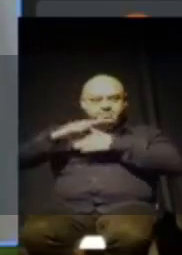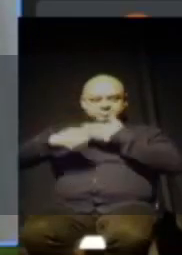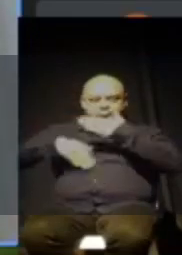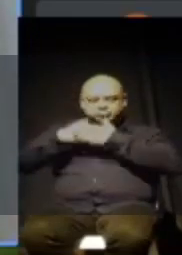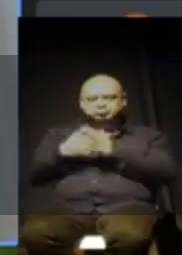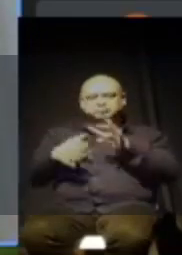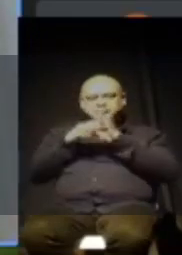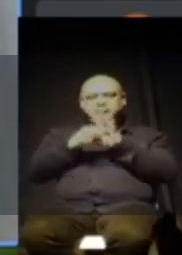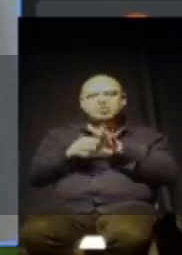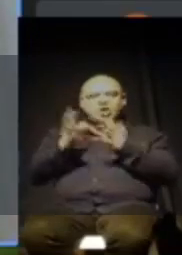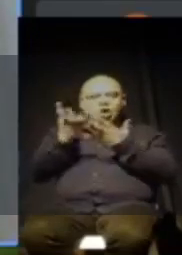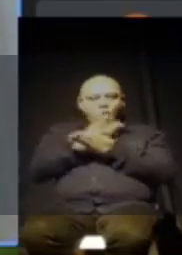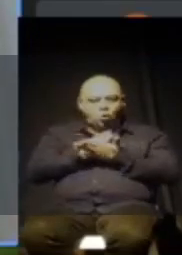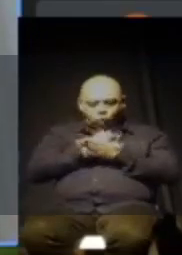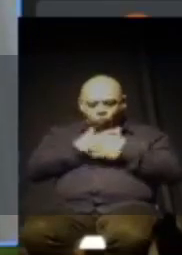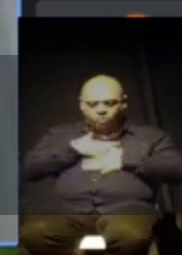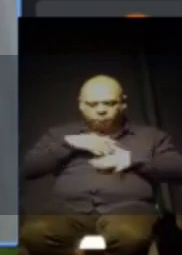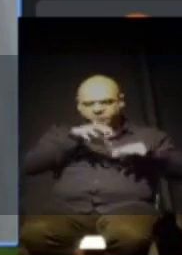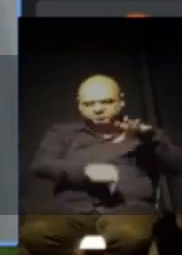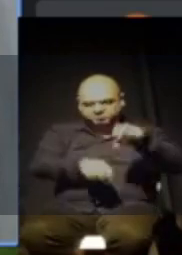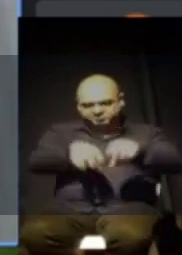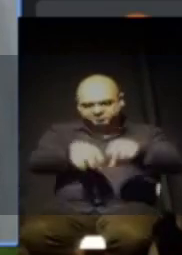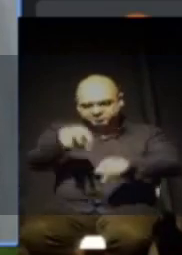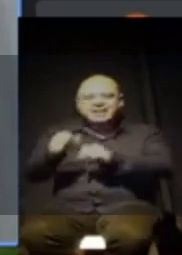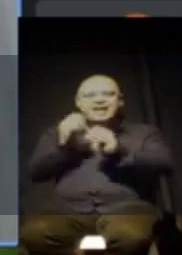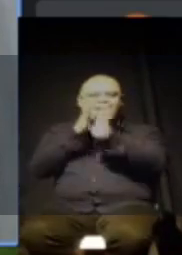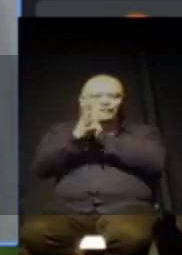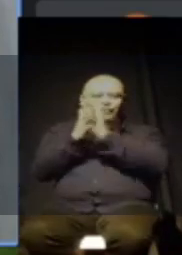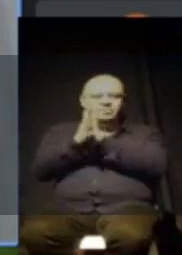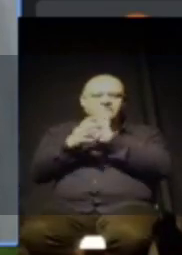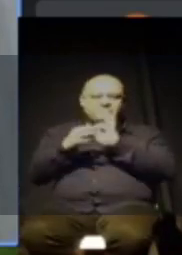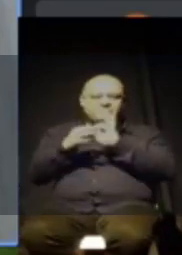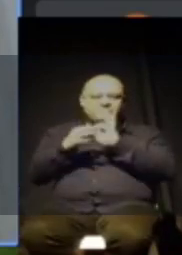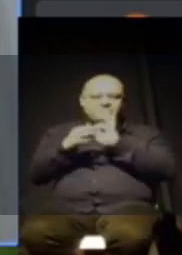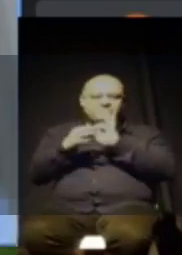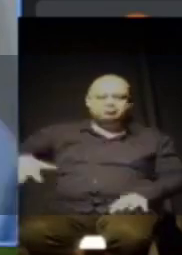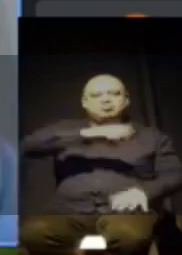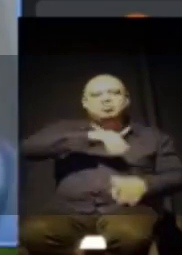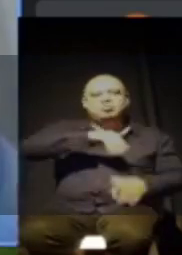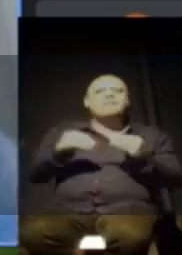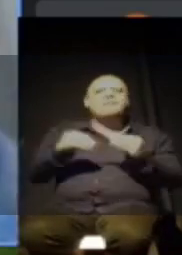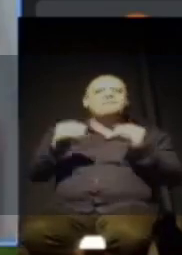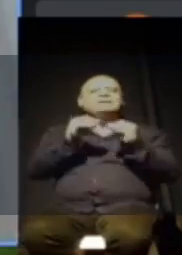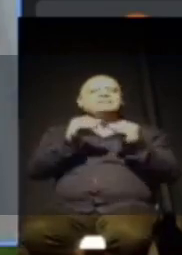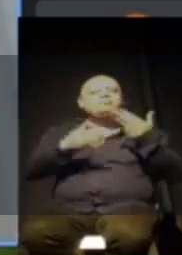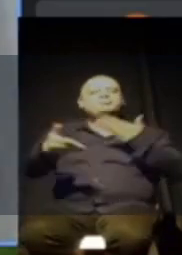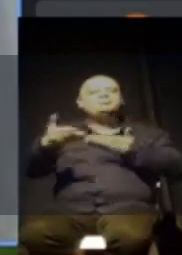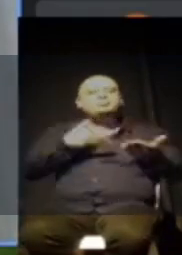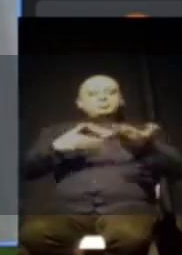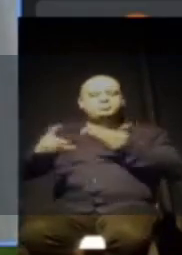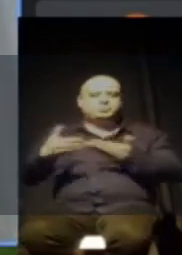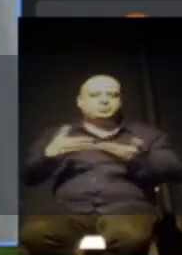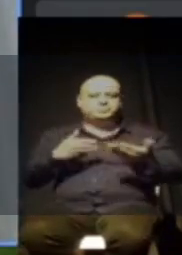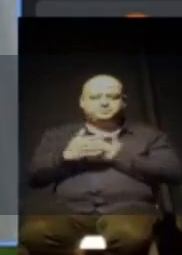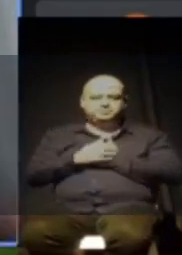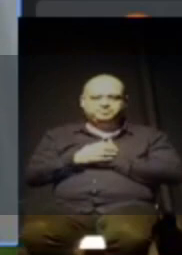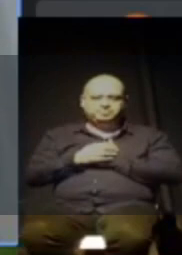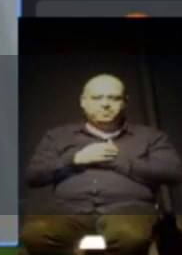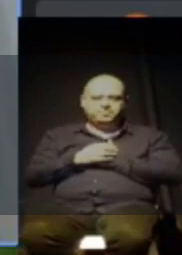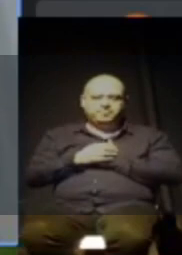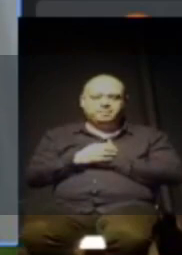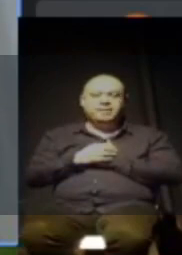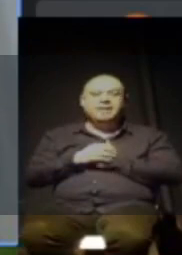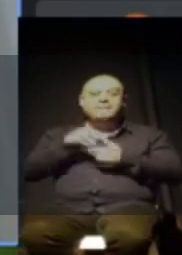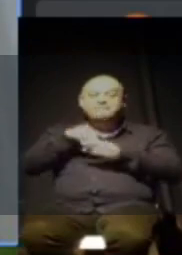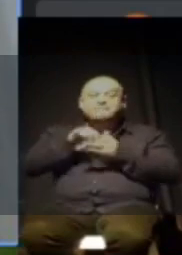reto quirúrgico de la descolonización, extirpar la información, ¿no? En el sentido de crítico. En ese sentido, en este mismo